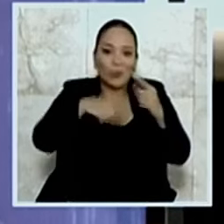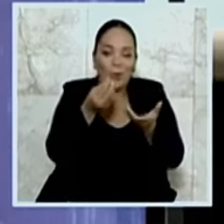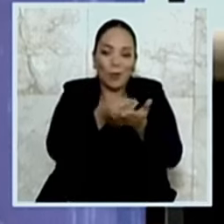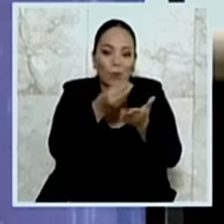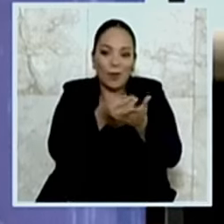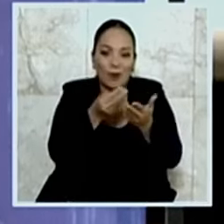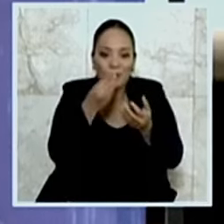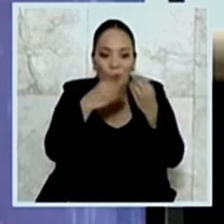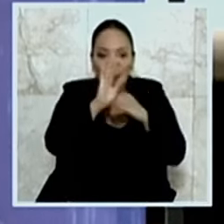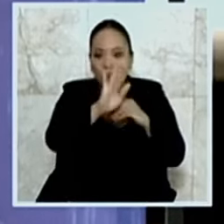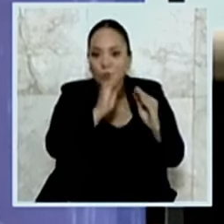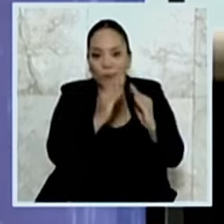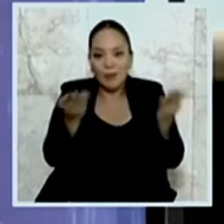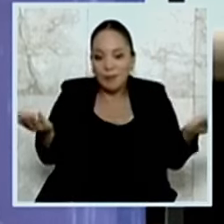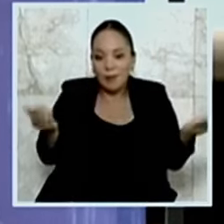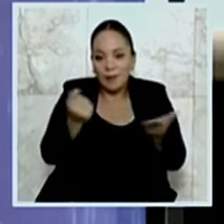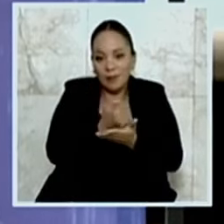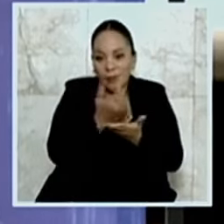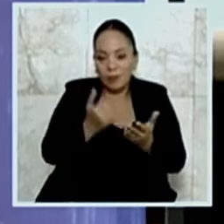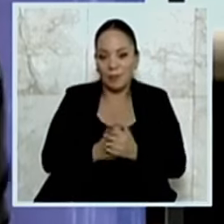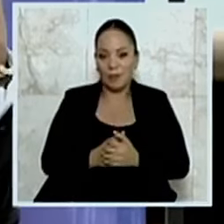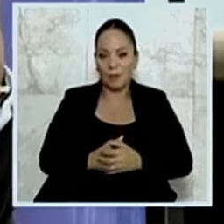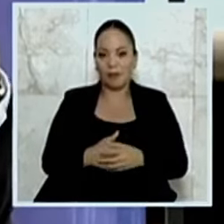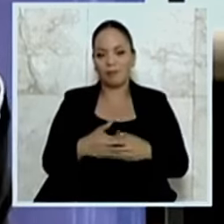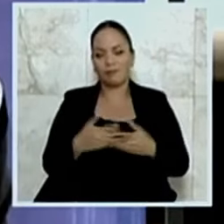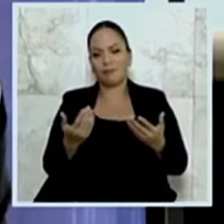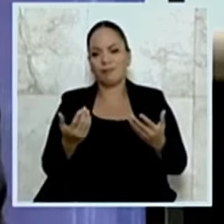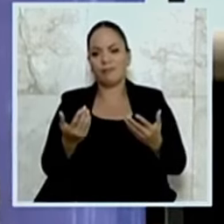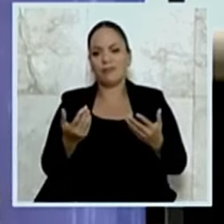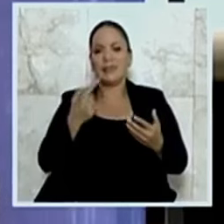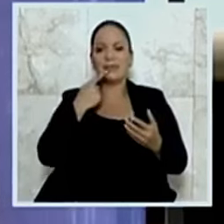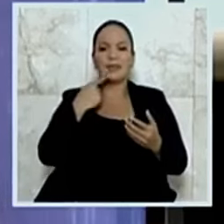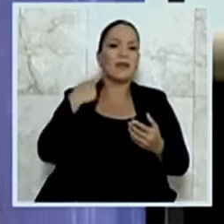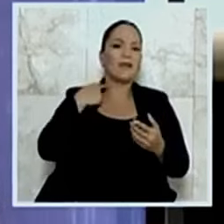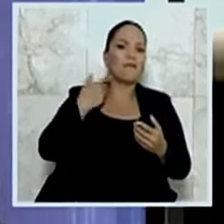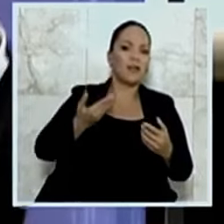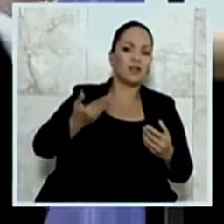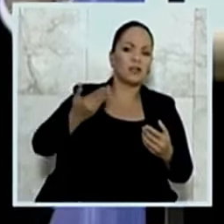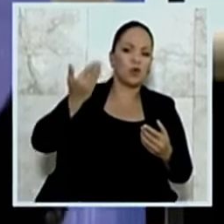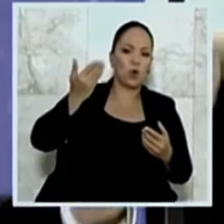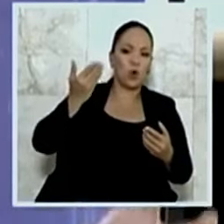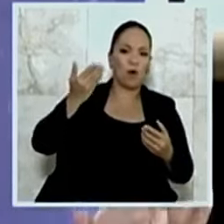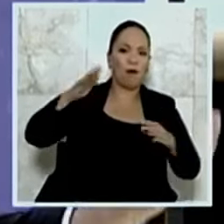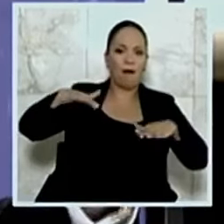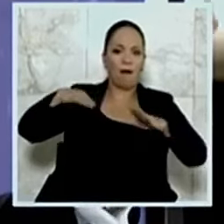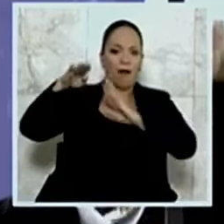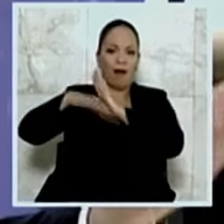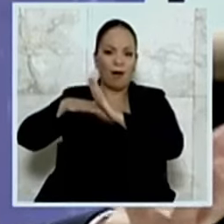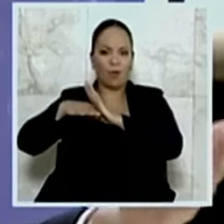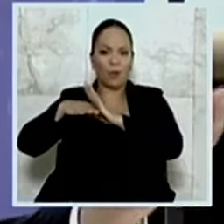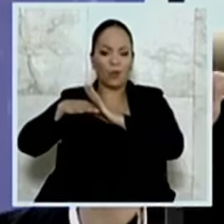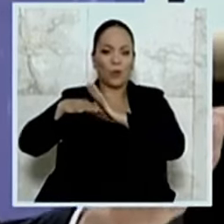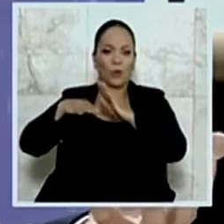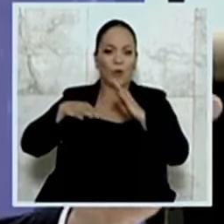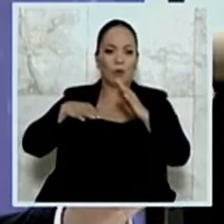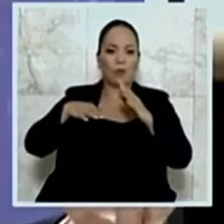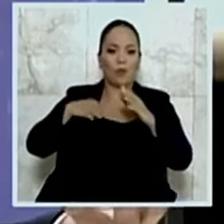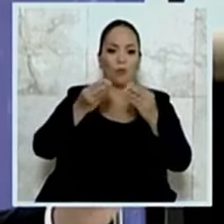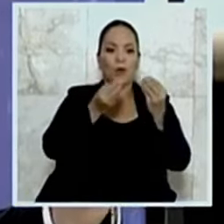0 y alguien no tiene trabajo lastimosamente y no tiene dinero, no va a poder llevar comida a su